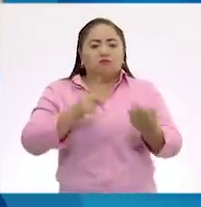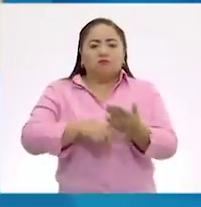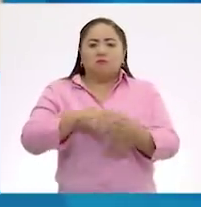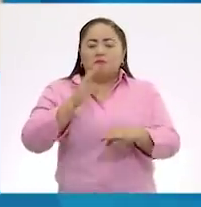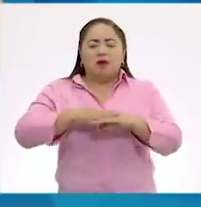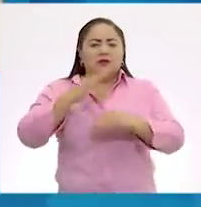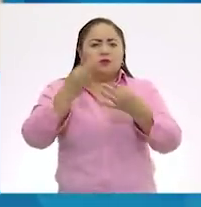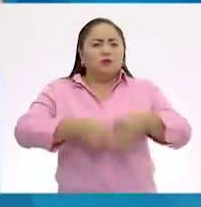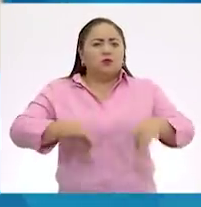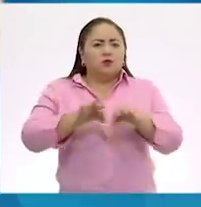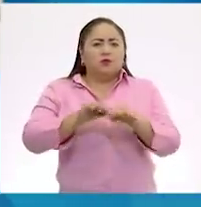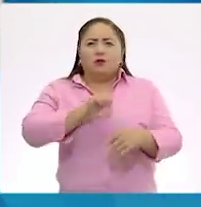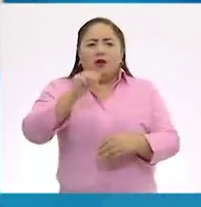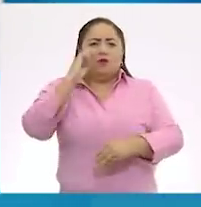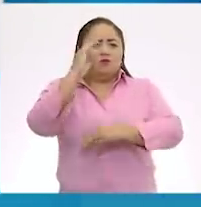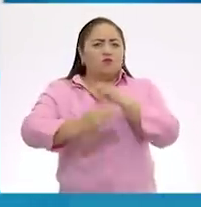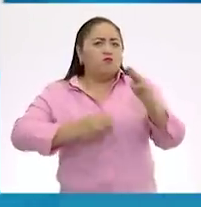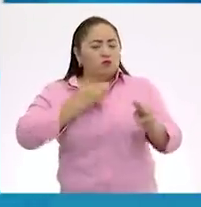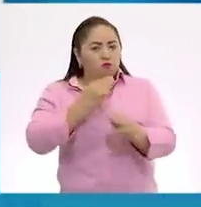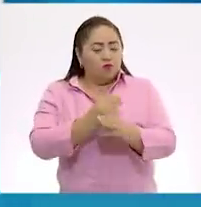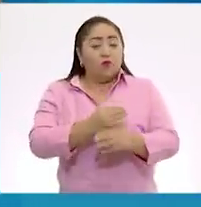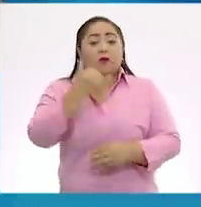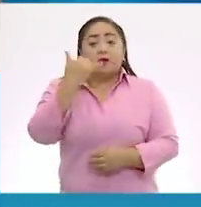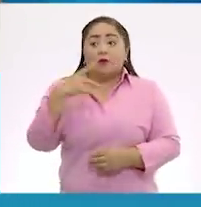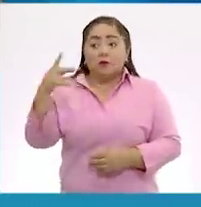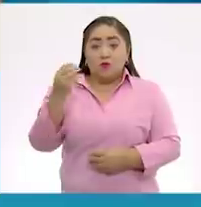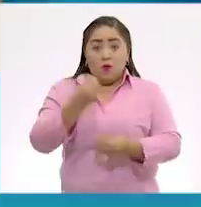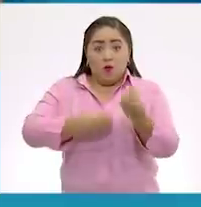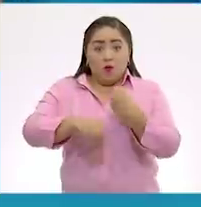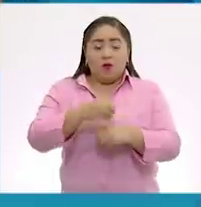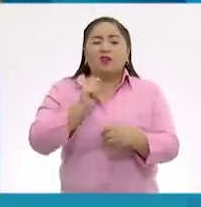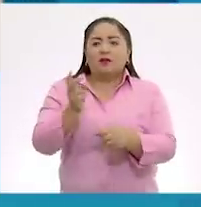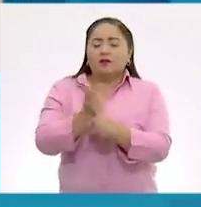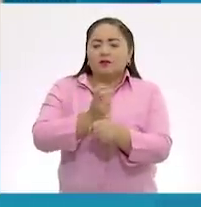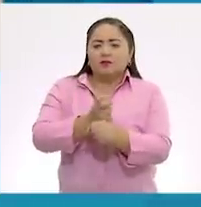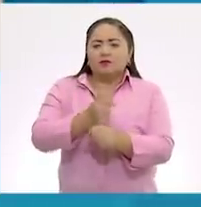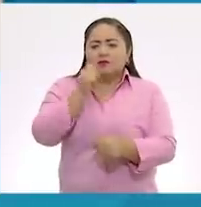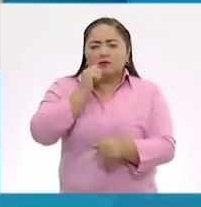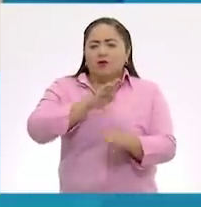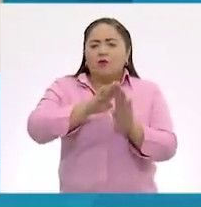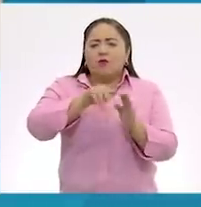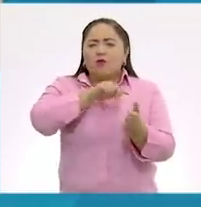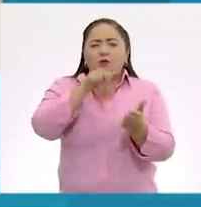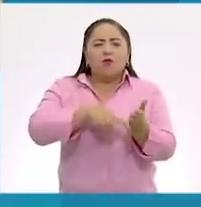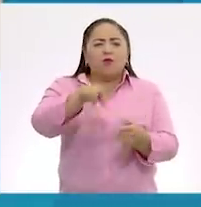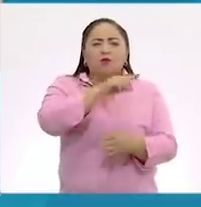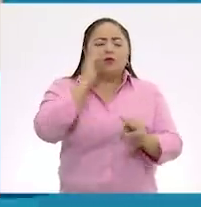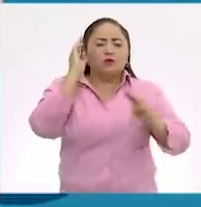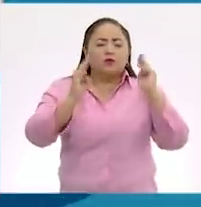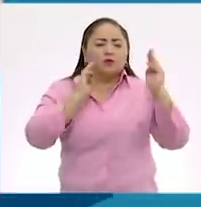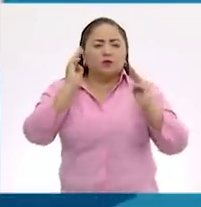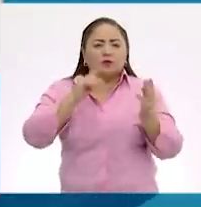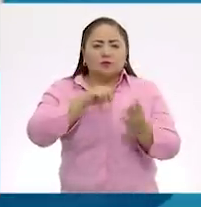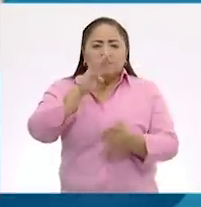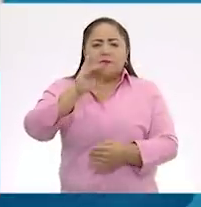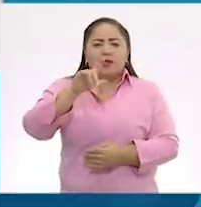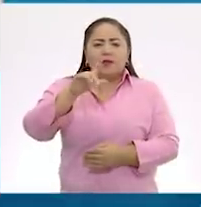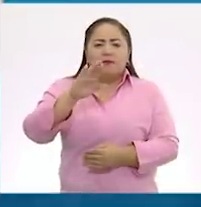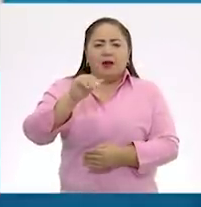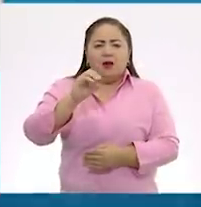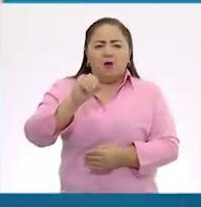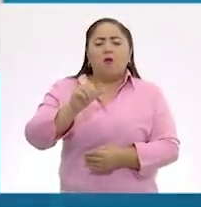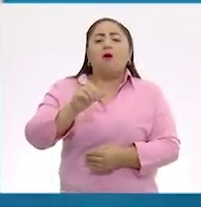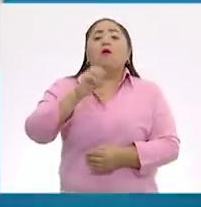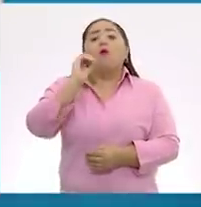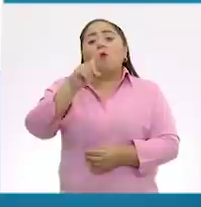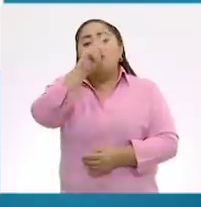importantes casas del ramo en todo el mundo y su obra es invitada habitual de lugares como el Museo Guggenheim de Bilbao o el MoMA de